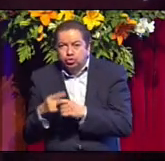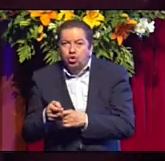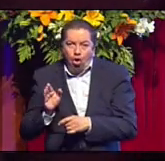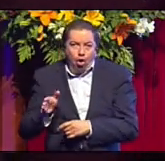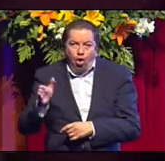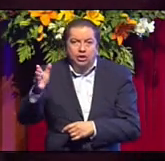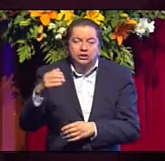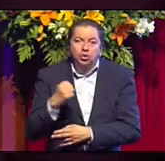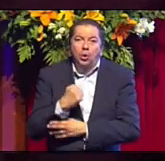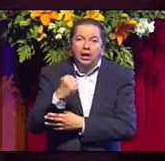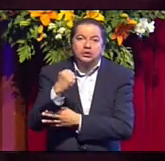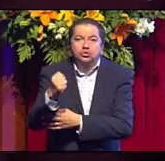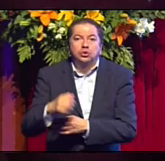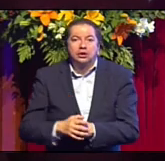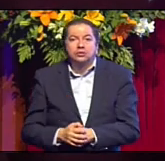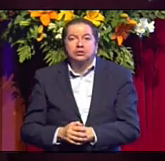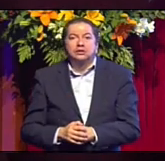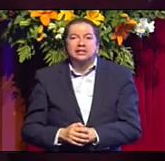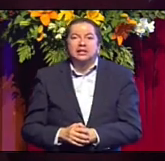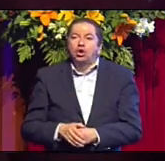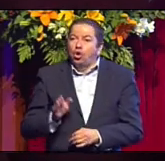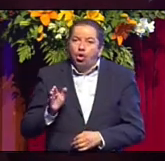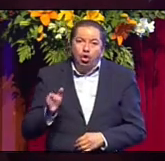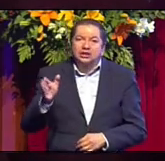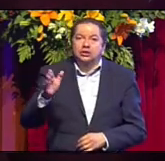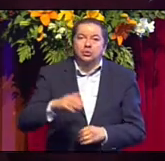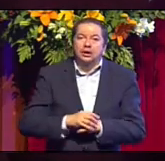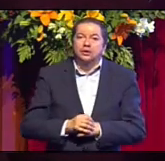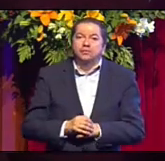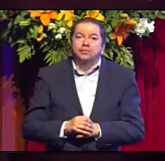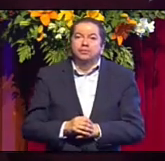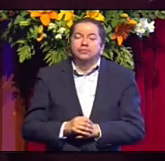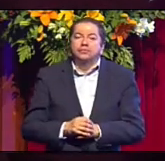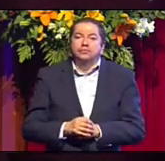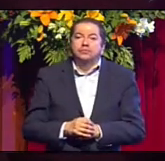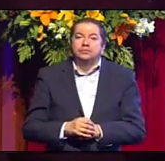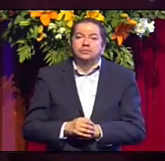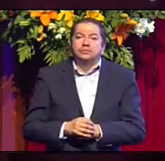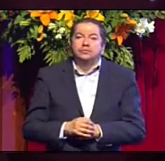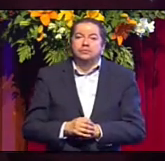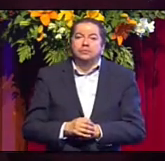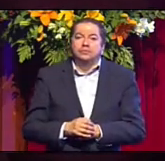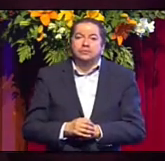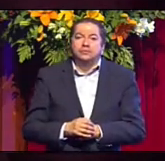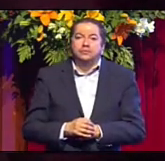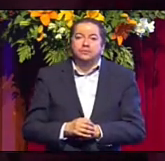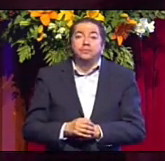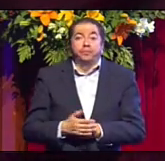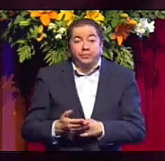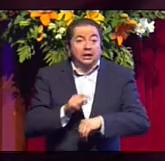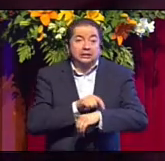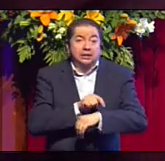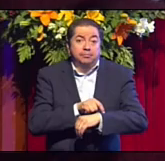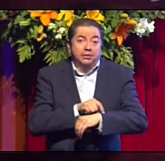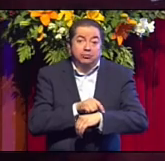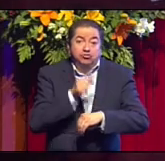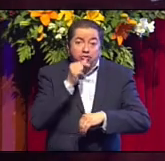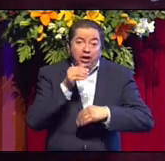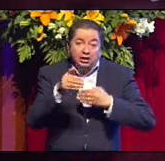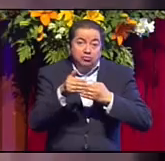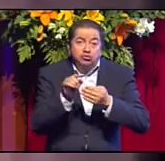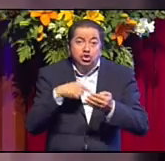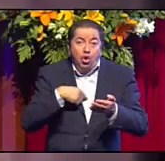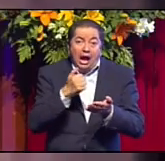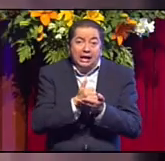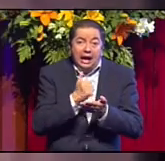ayudando, pero esta es significativa. Vamos a seguir siendo, por lo menos durante el tiempo que me queda como alcalde,